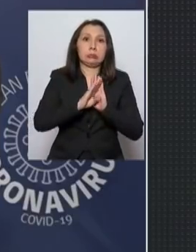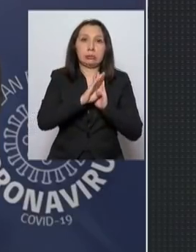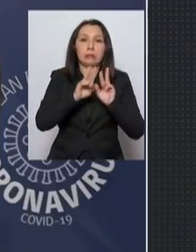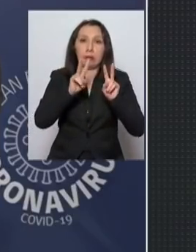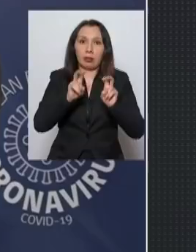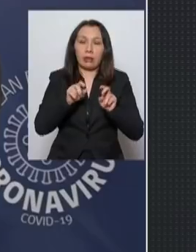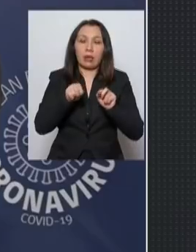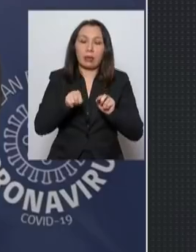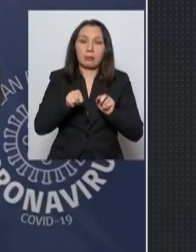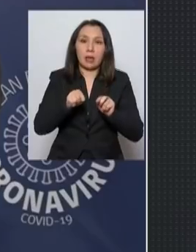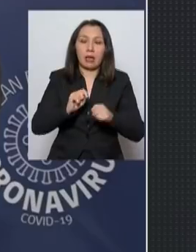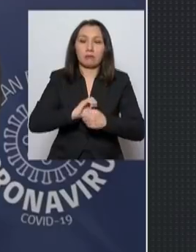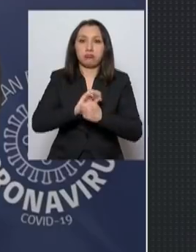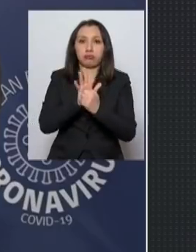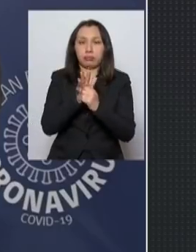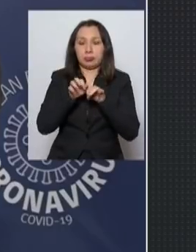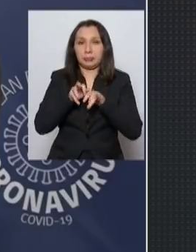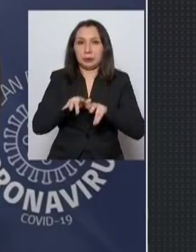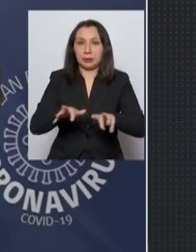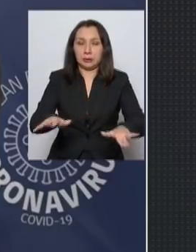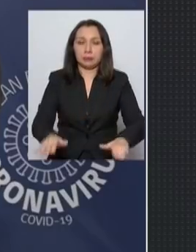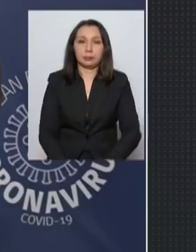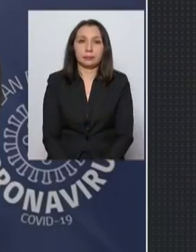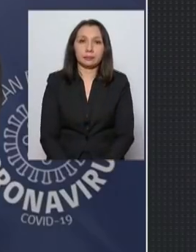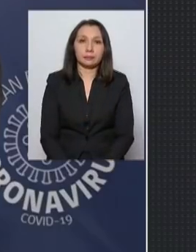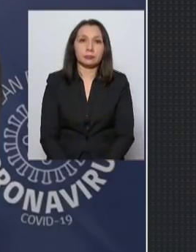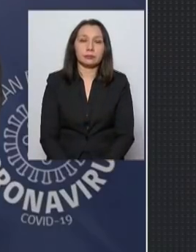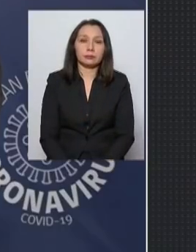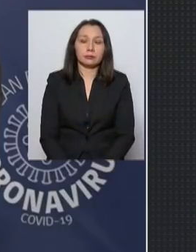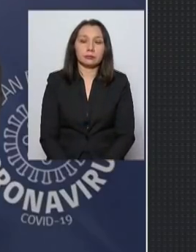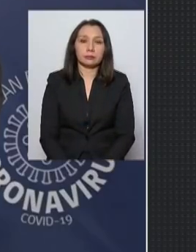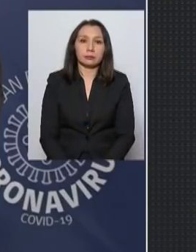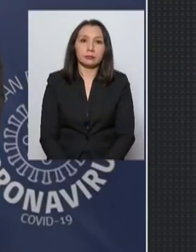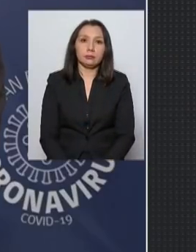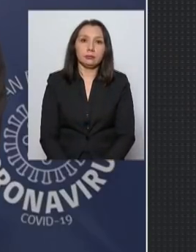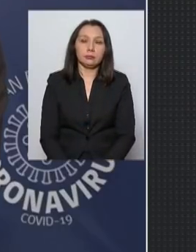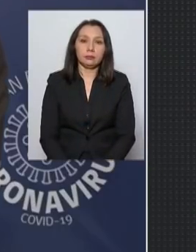de esta pandemia.